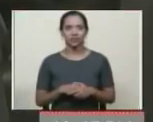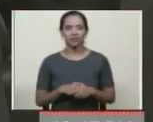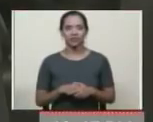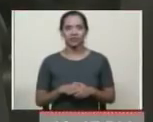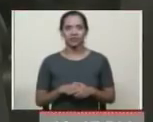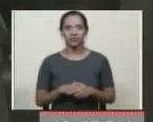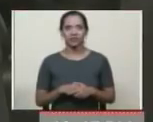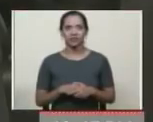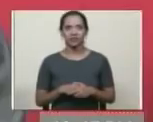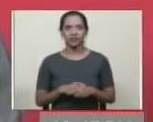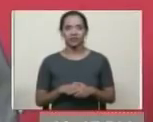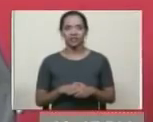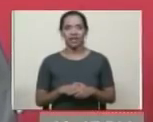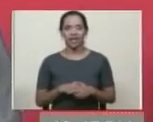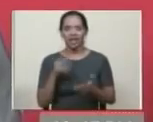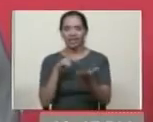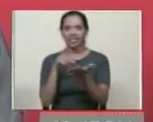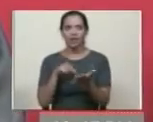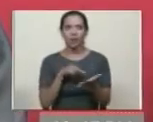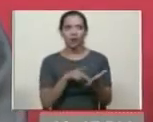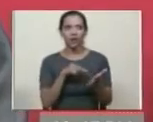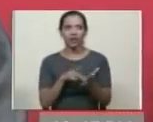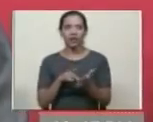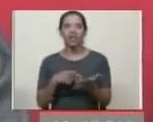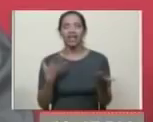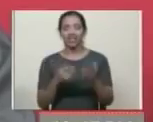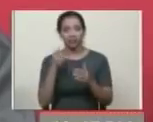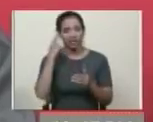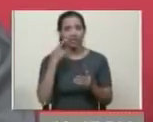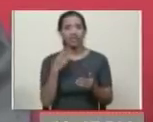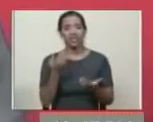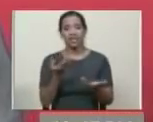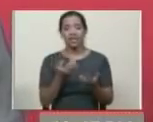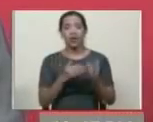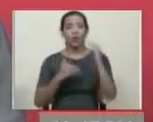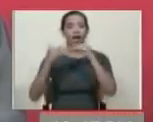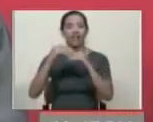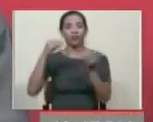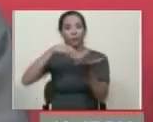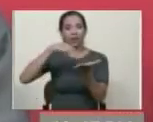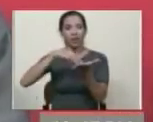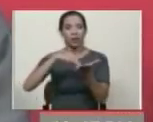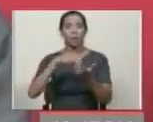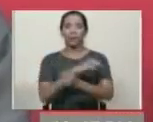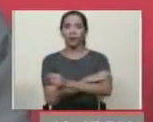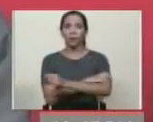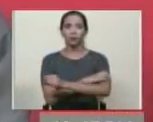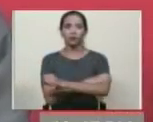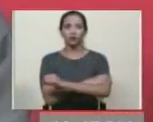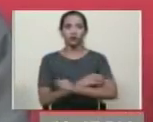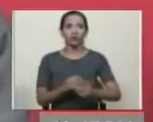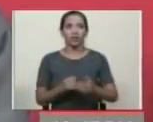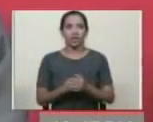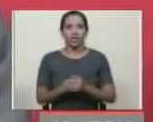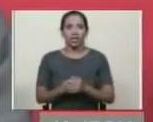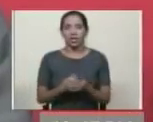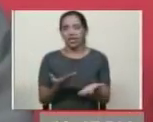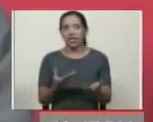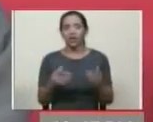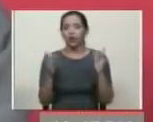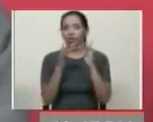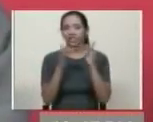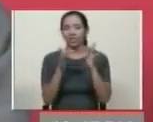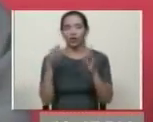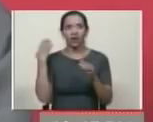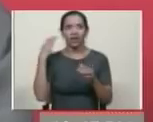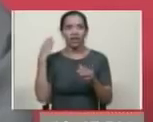ahí, en cada uno. Y más que Los Altos Mirandinos, es un sitio neurálgico para la oposición. Es el corredor panamericano que conecta con Caracas y ellos ahí